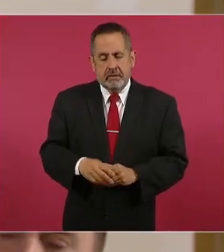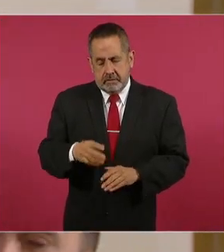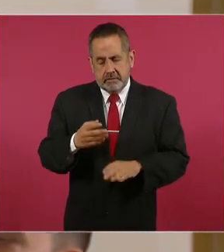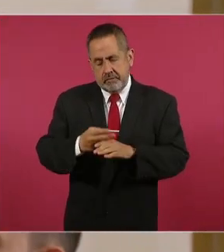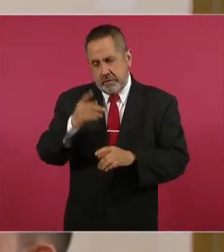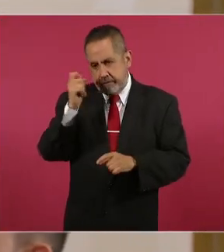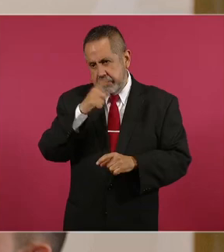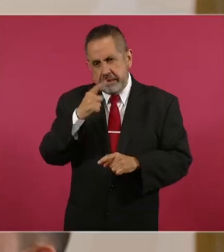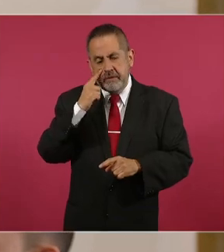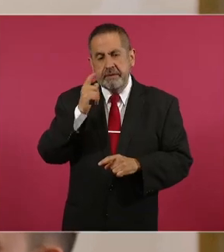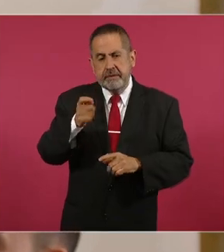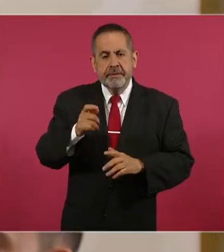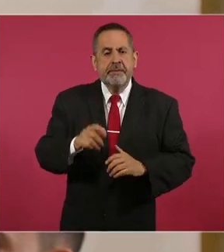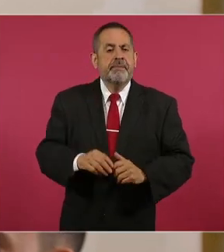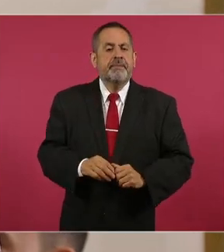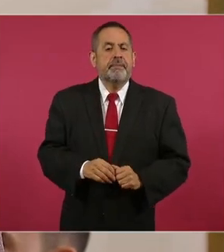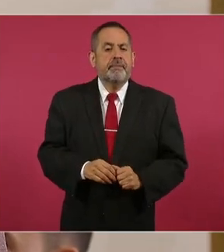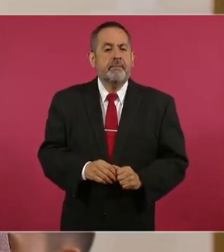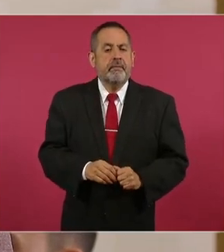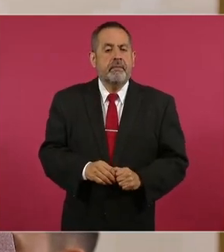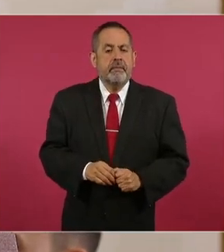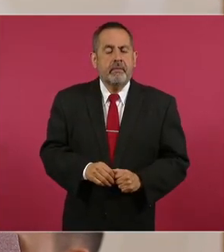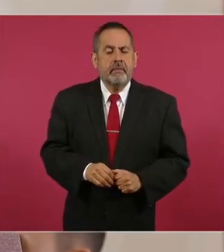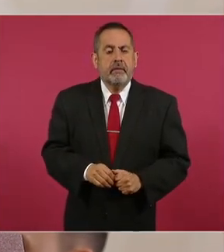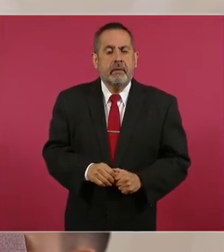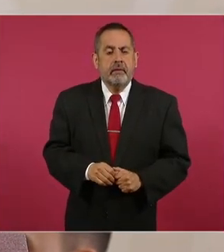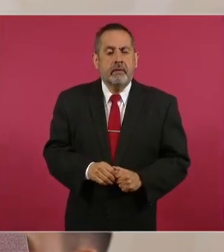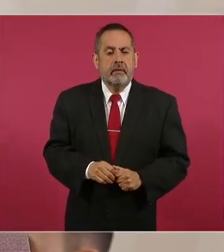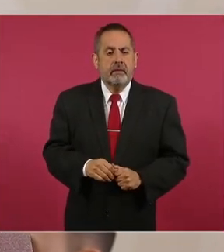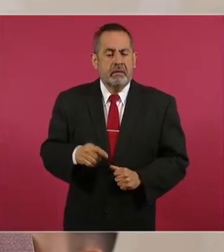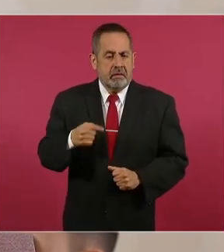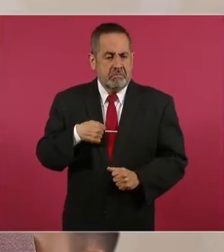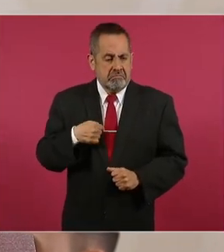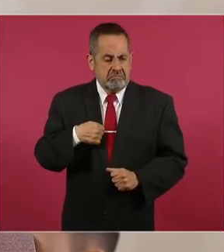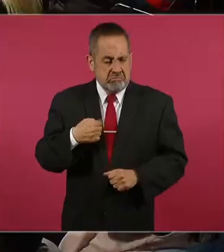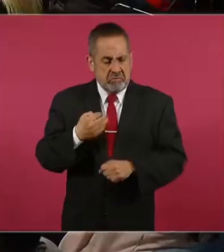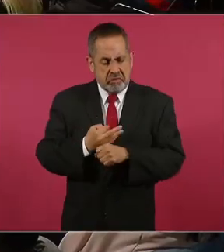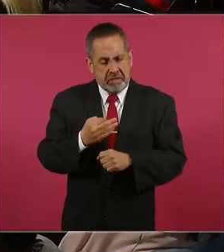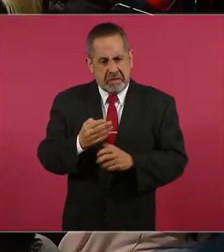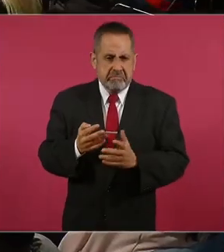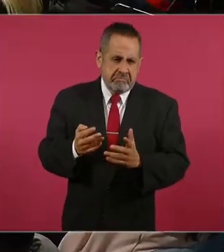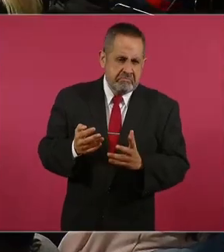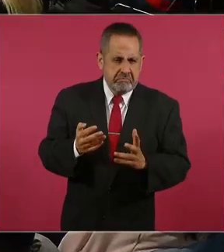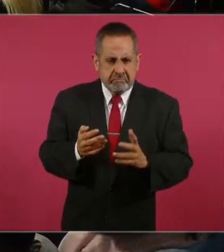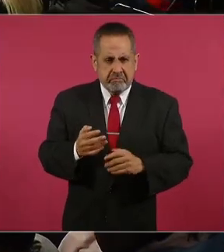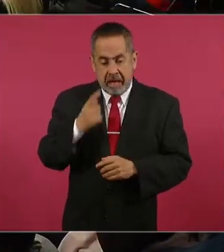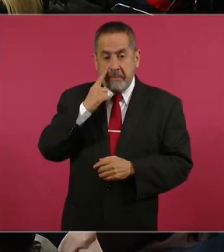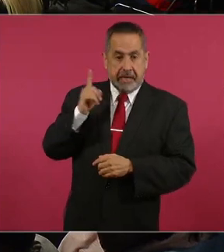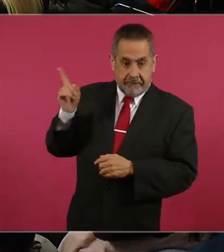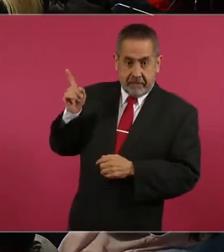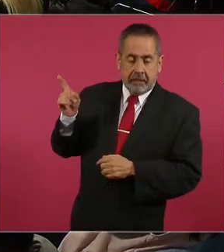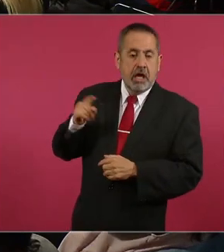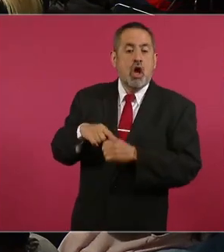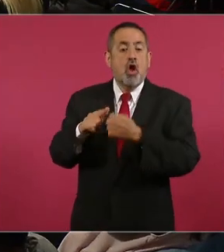nosotros realmente se nos facilita. Ahí está,